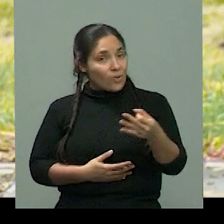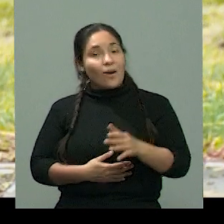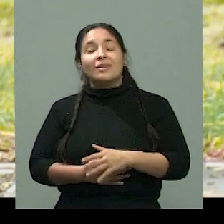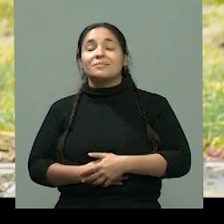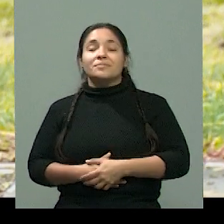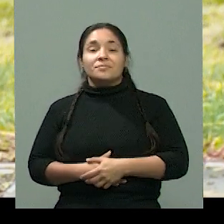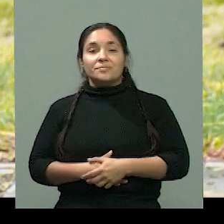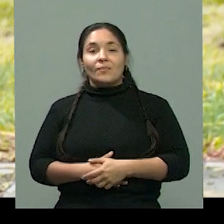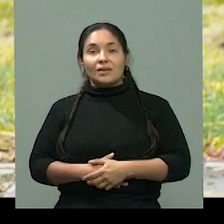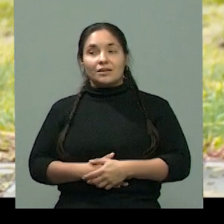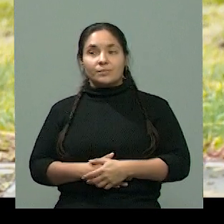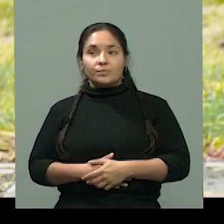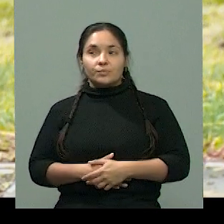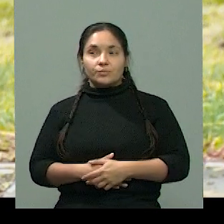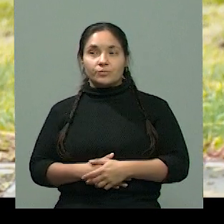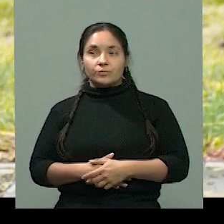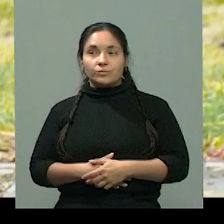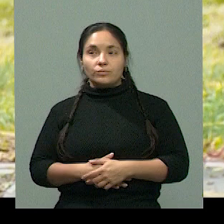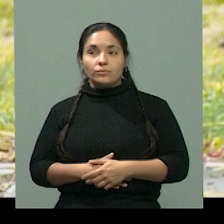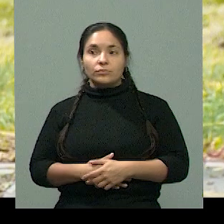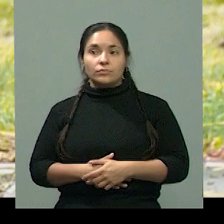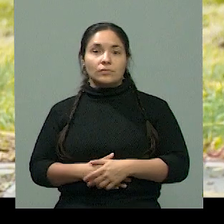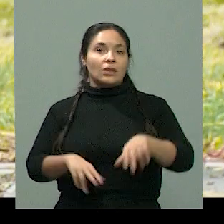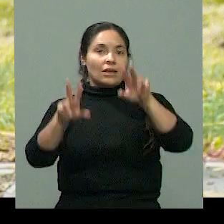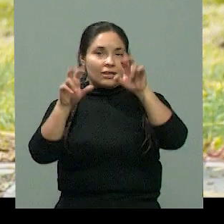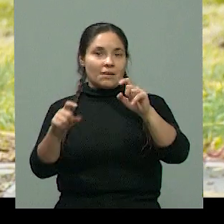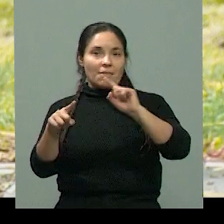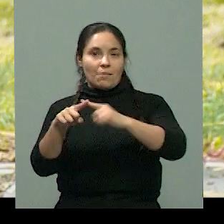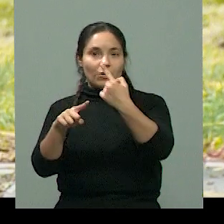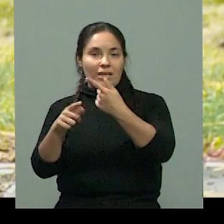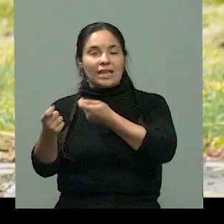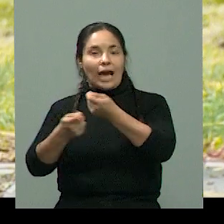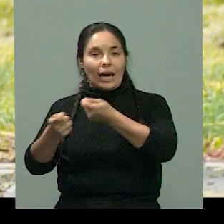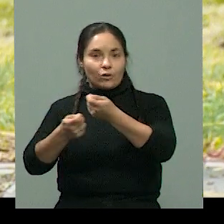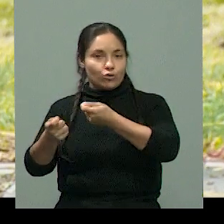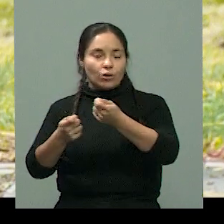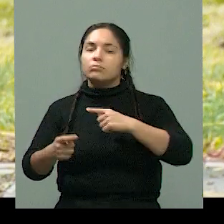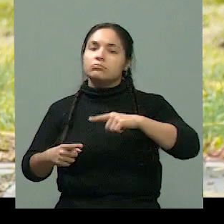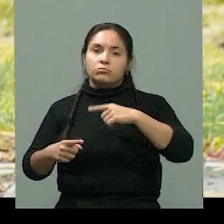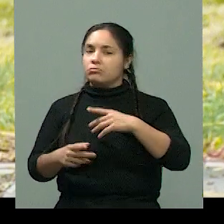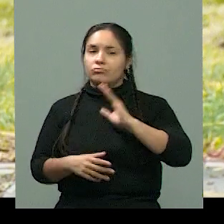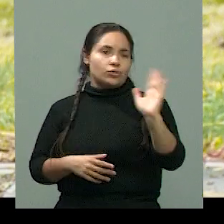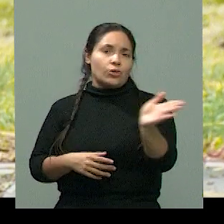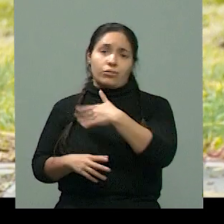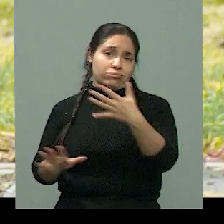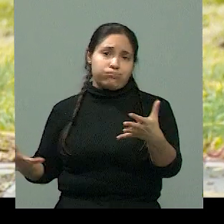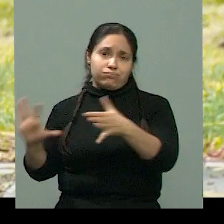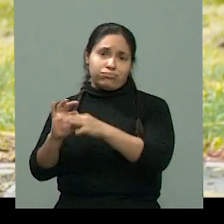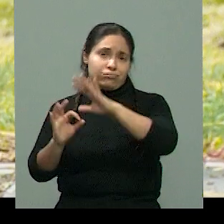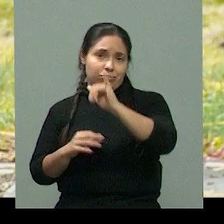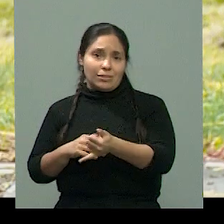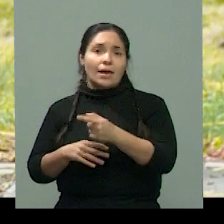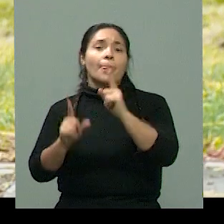Sí, aparte es, primero que la gestión política nos toca todo el tiempo, pero aparte sí, en